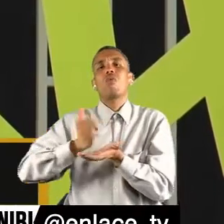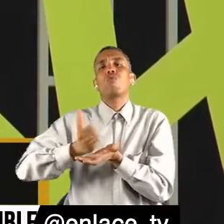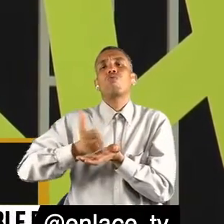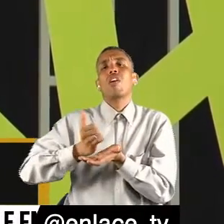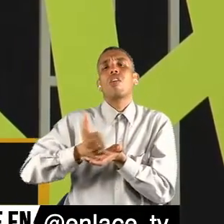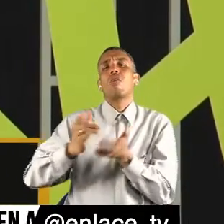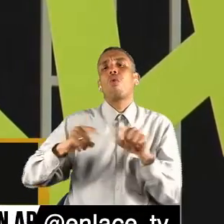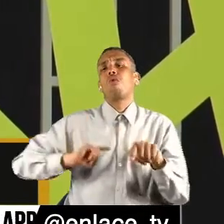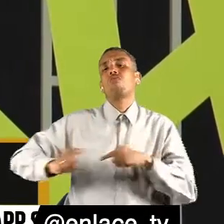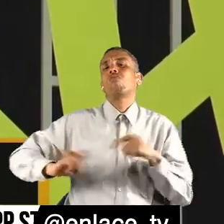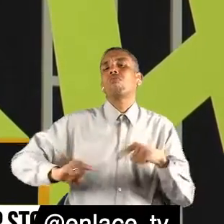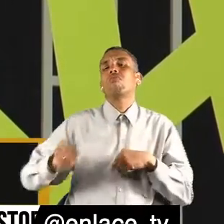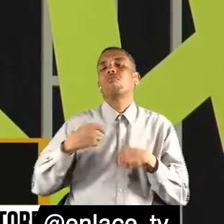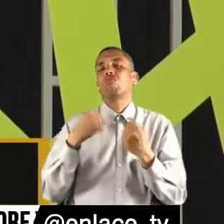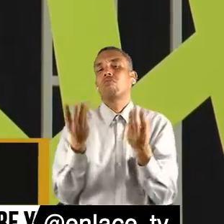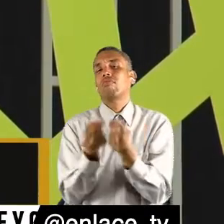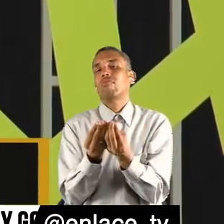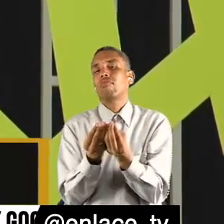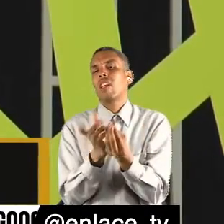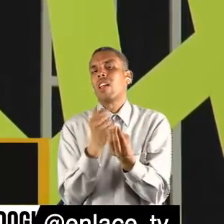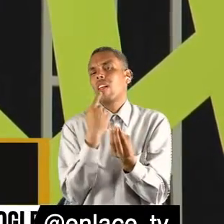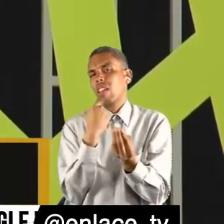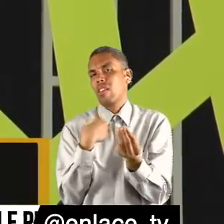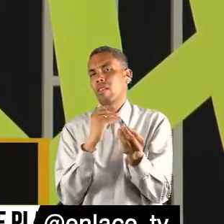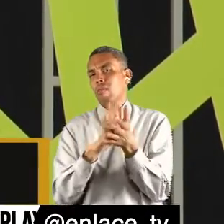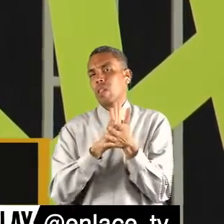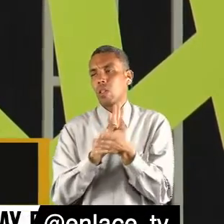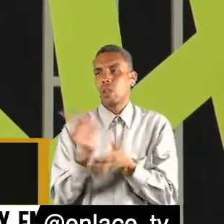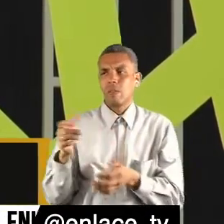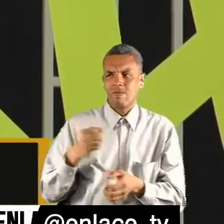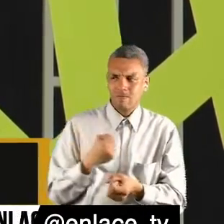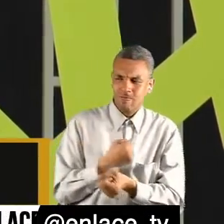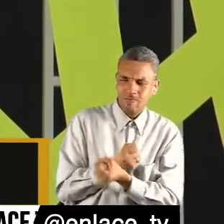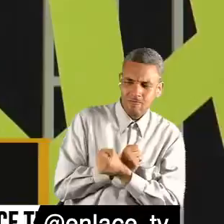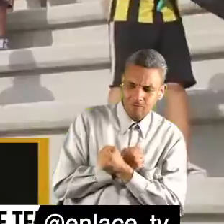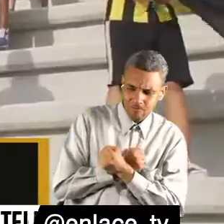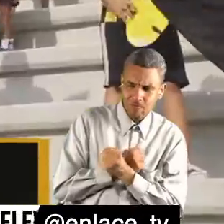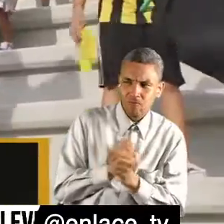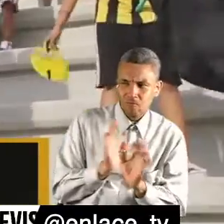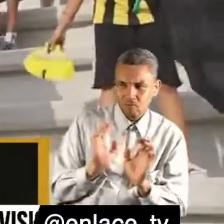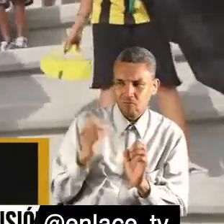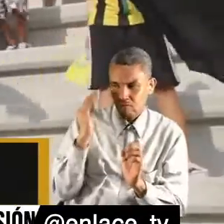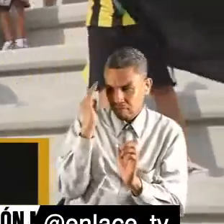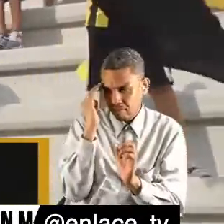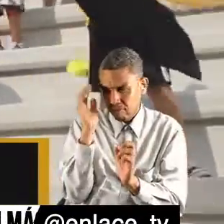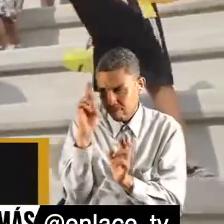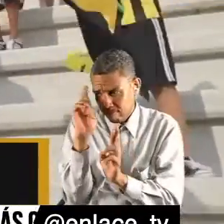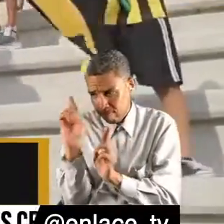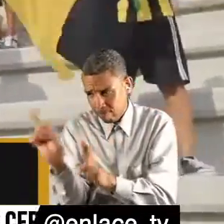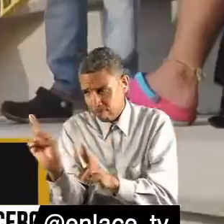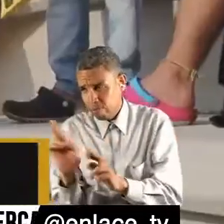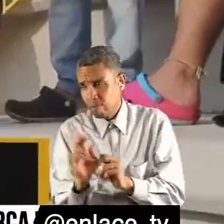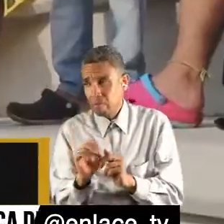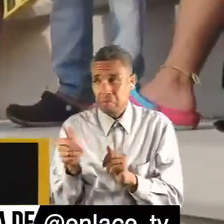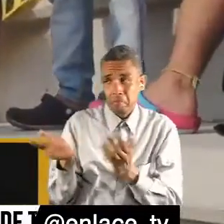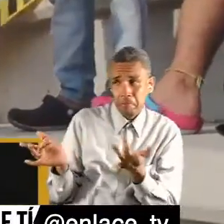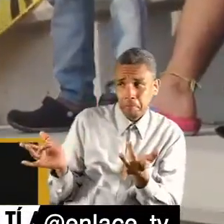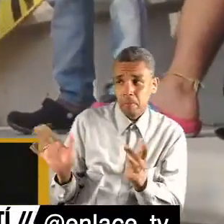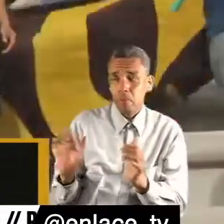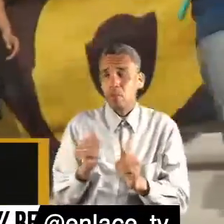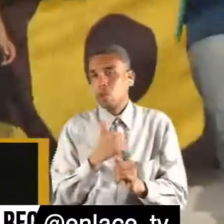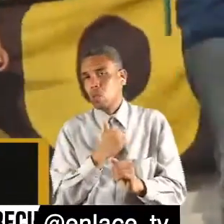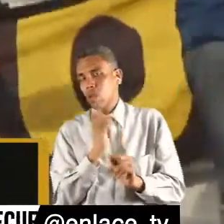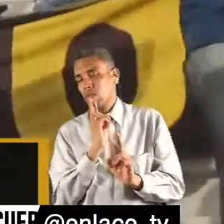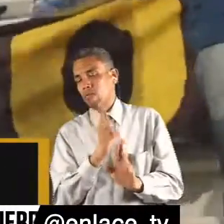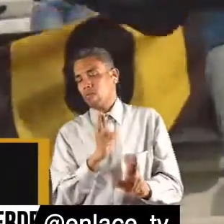su aprecio, como siempre lo han hecho, y que esperaban cuál iba a ser mi decisión. El dirigente envió